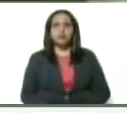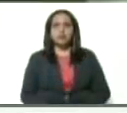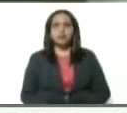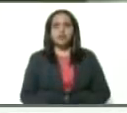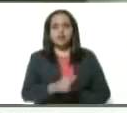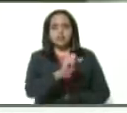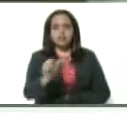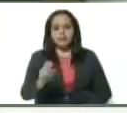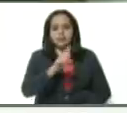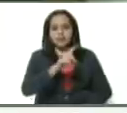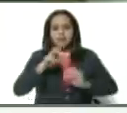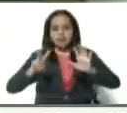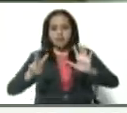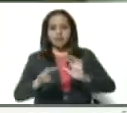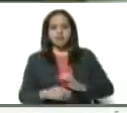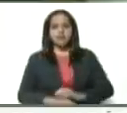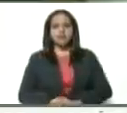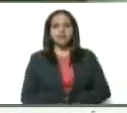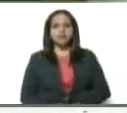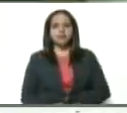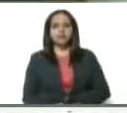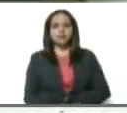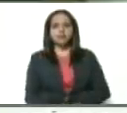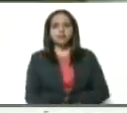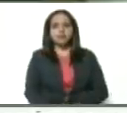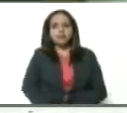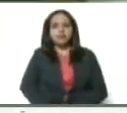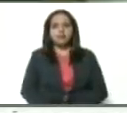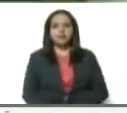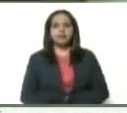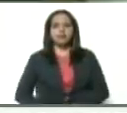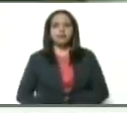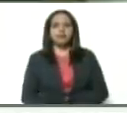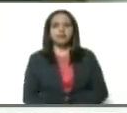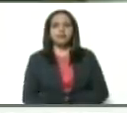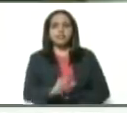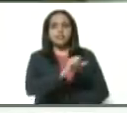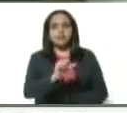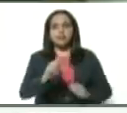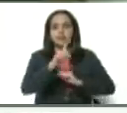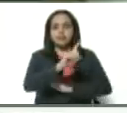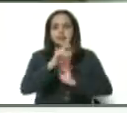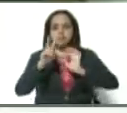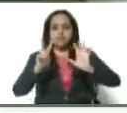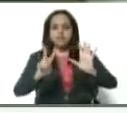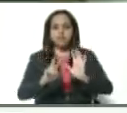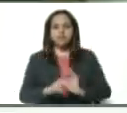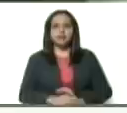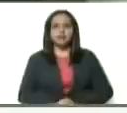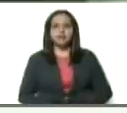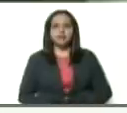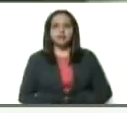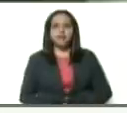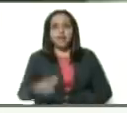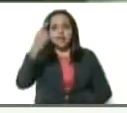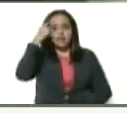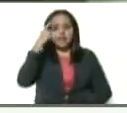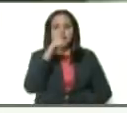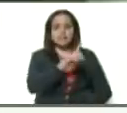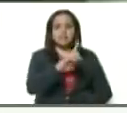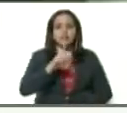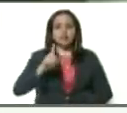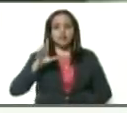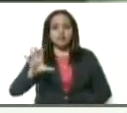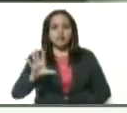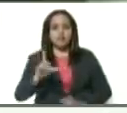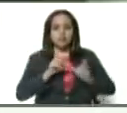Está coronado de guardia, entró de guardia, coronado. La semana 17. Y el día 115